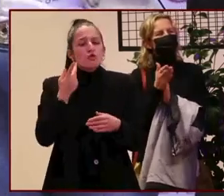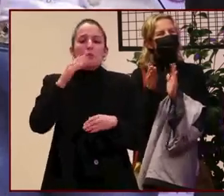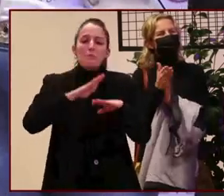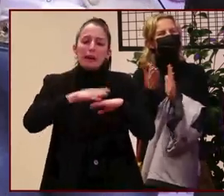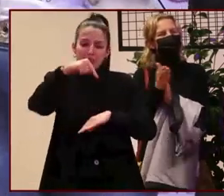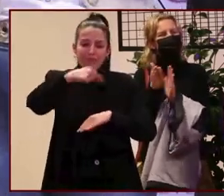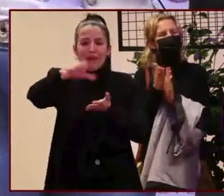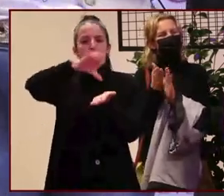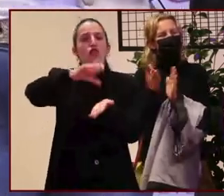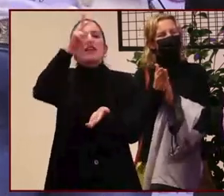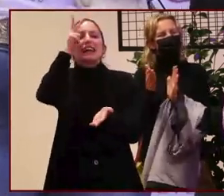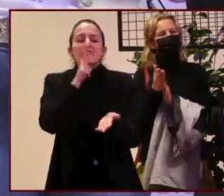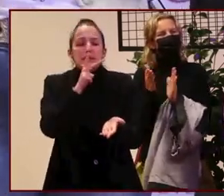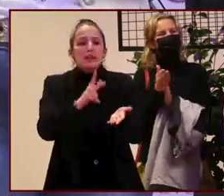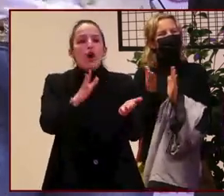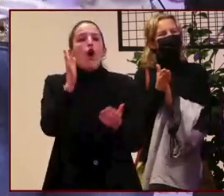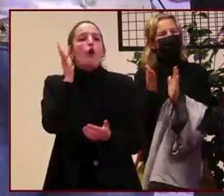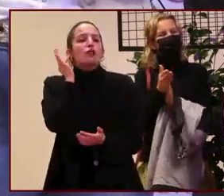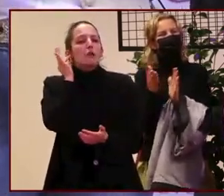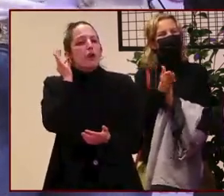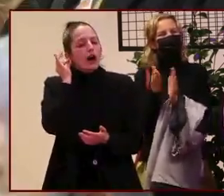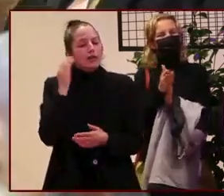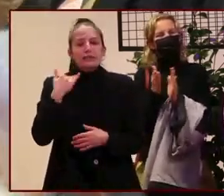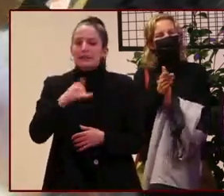de una mujer a que admiramos